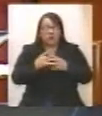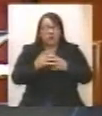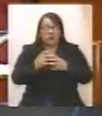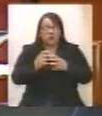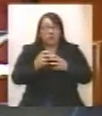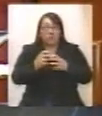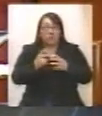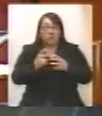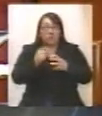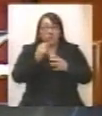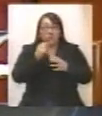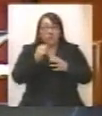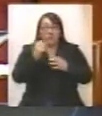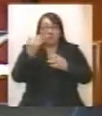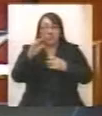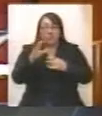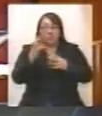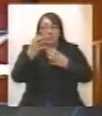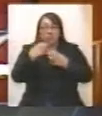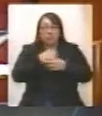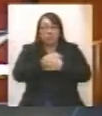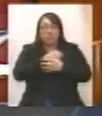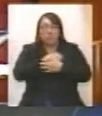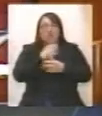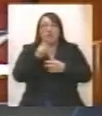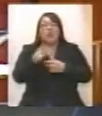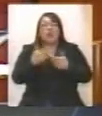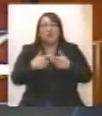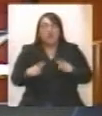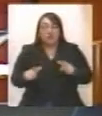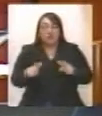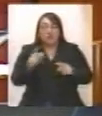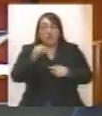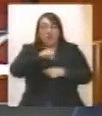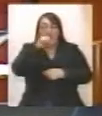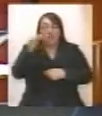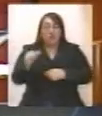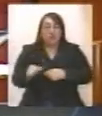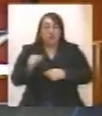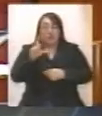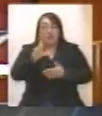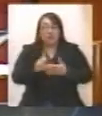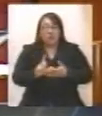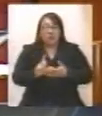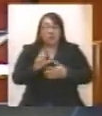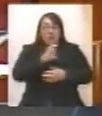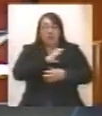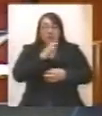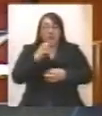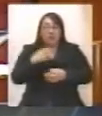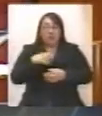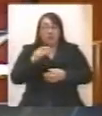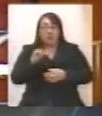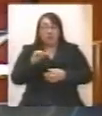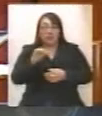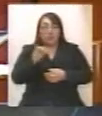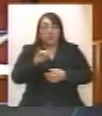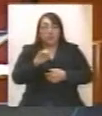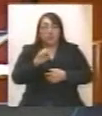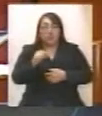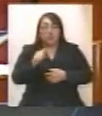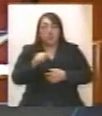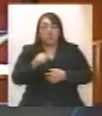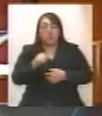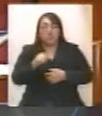Tumbes, Piura, Lambayeque, La Libertad, Ancash, Lima, Callao e Ica,